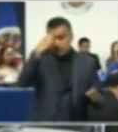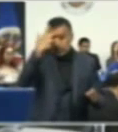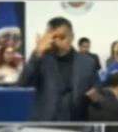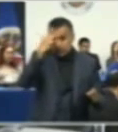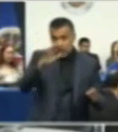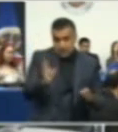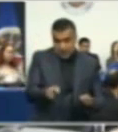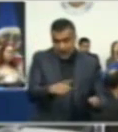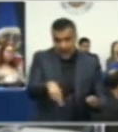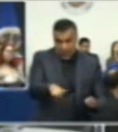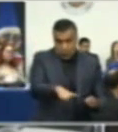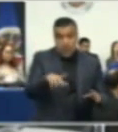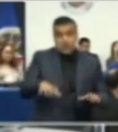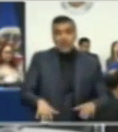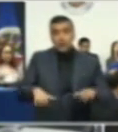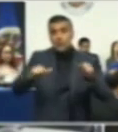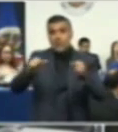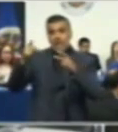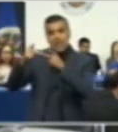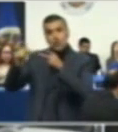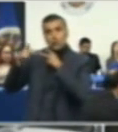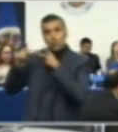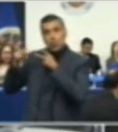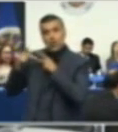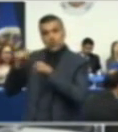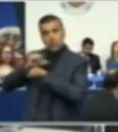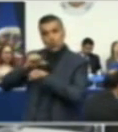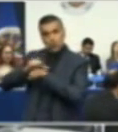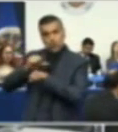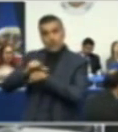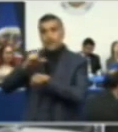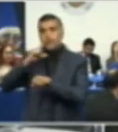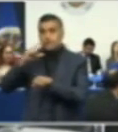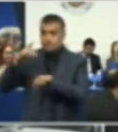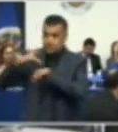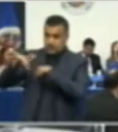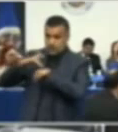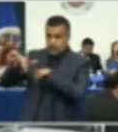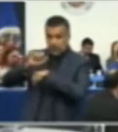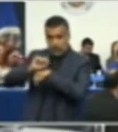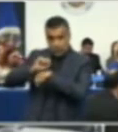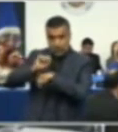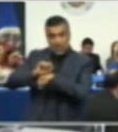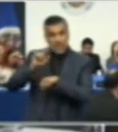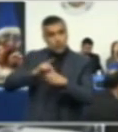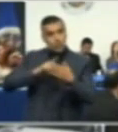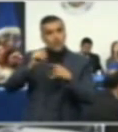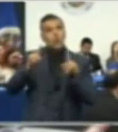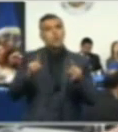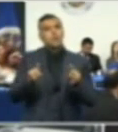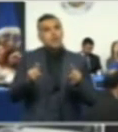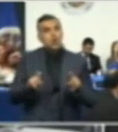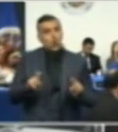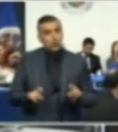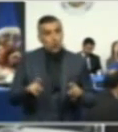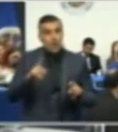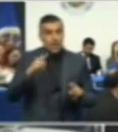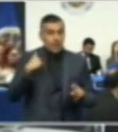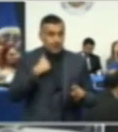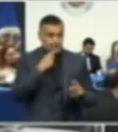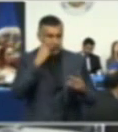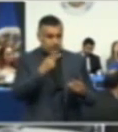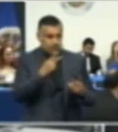mental e intelectual para asumir esos puestos. Se han logrado incluso algunas ubicaciones laborales. Es un proyecto piloto que ha contado con un